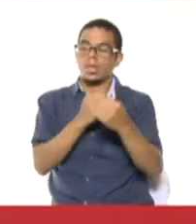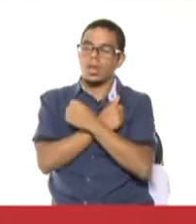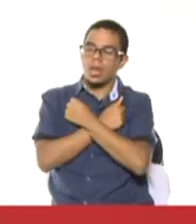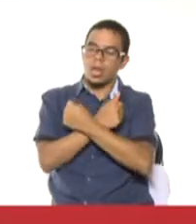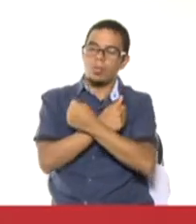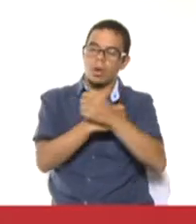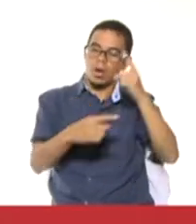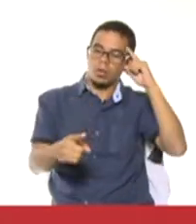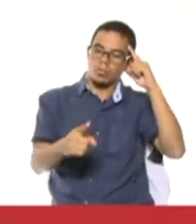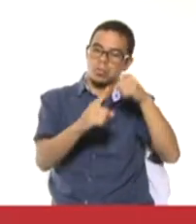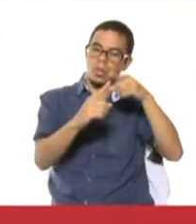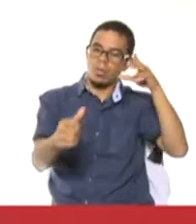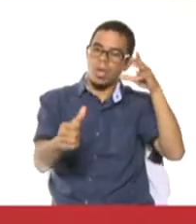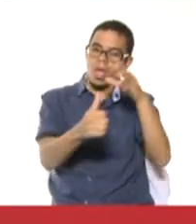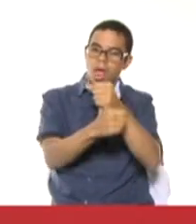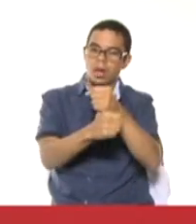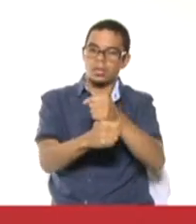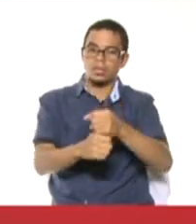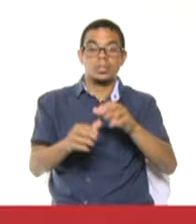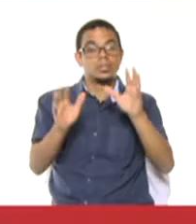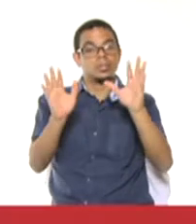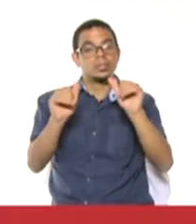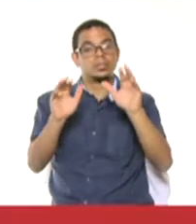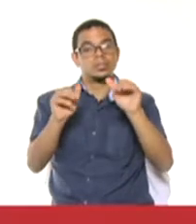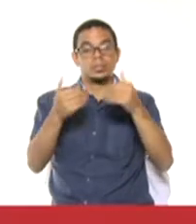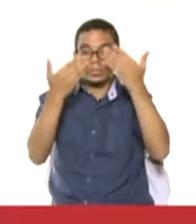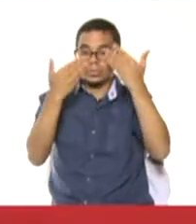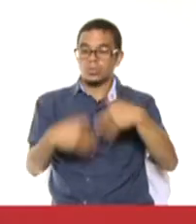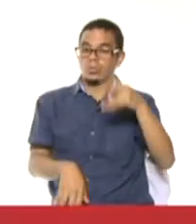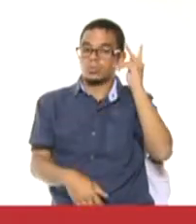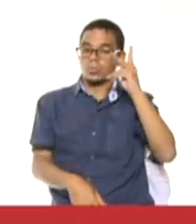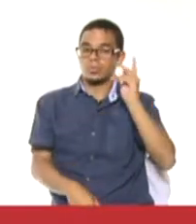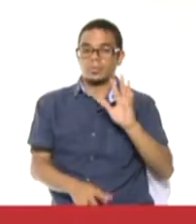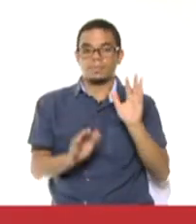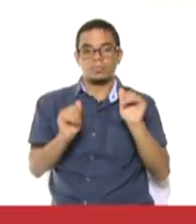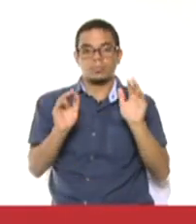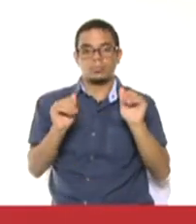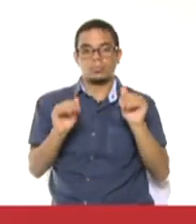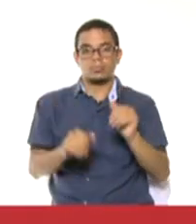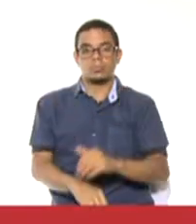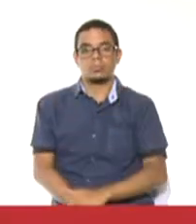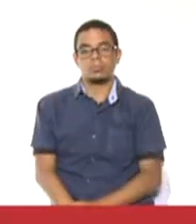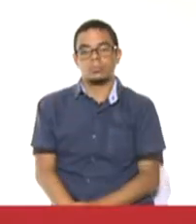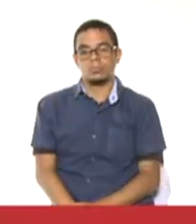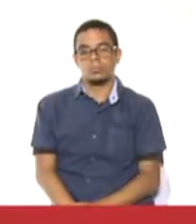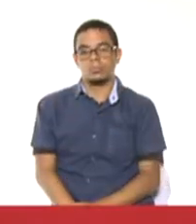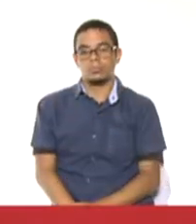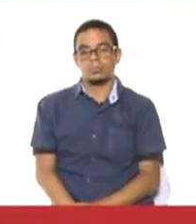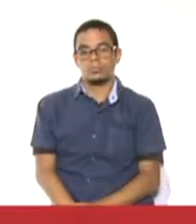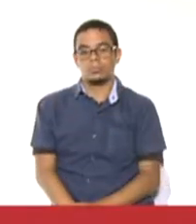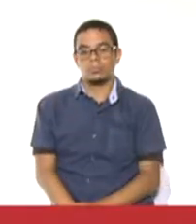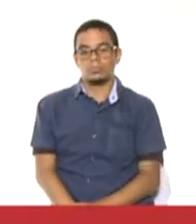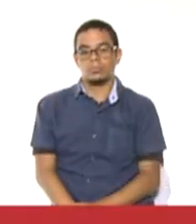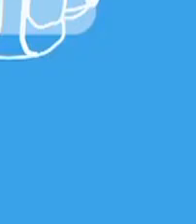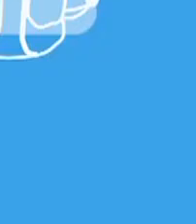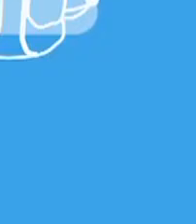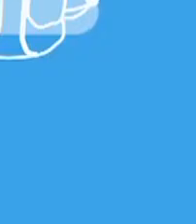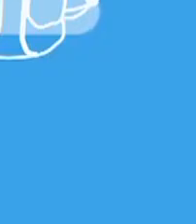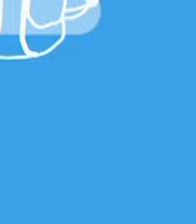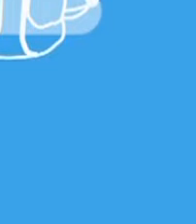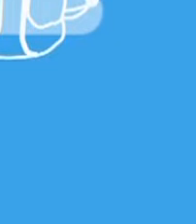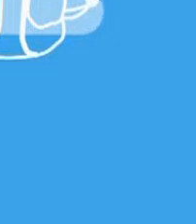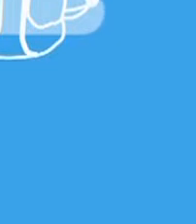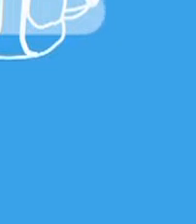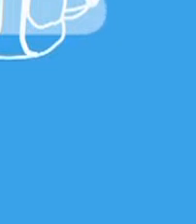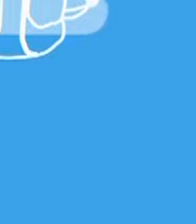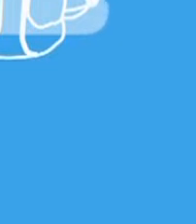nos ayuda a alcanzar lo que más deseamos. Se despide su maestra Yalixa León. Adiós, adiós.